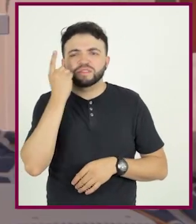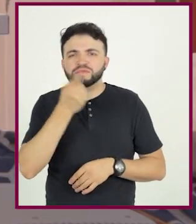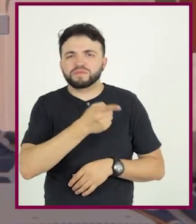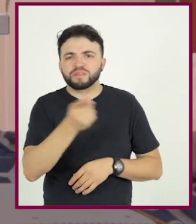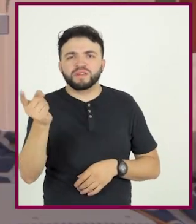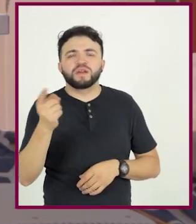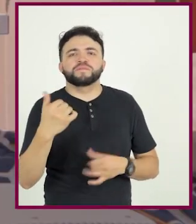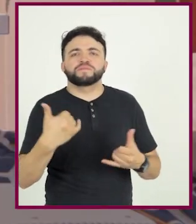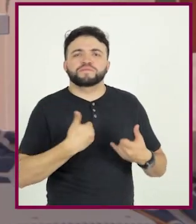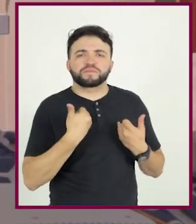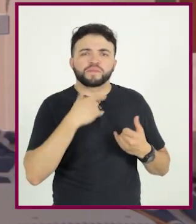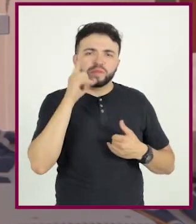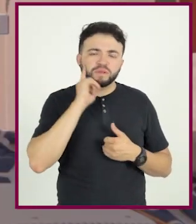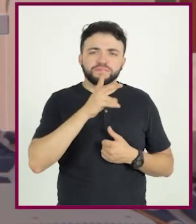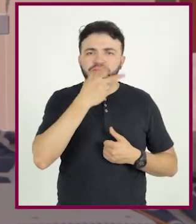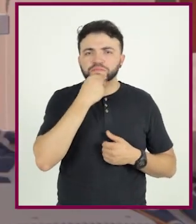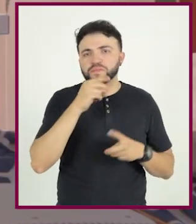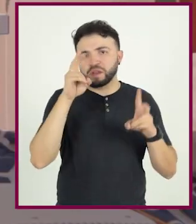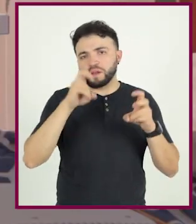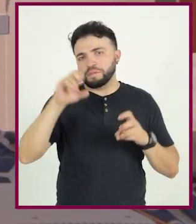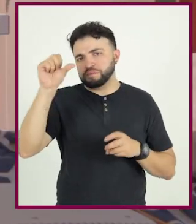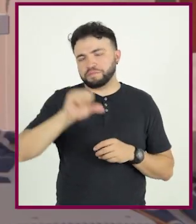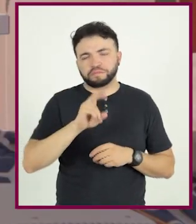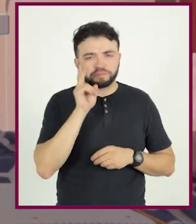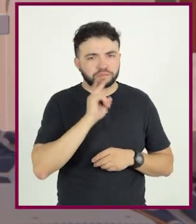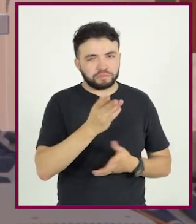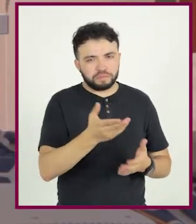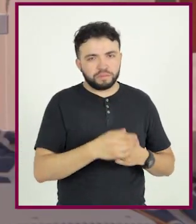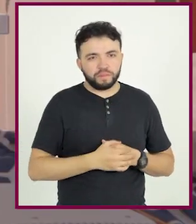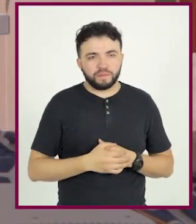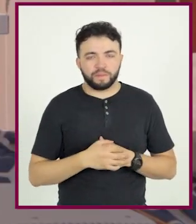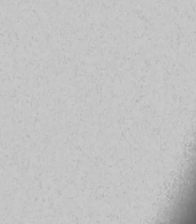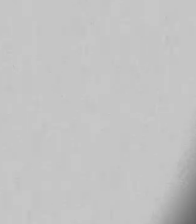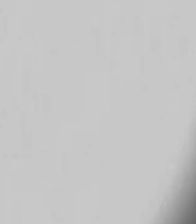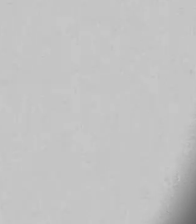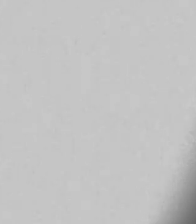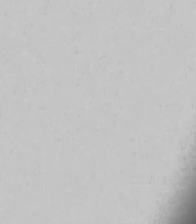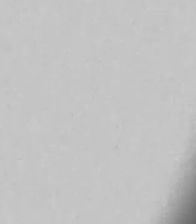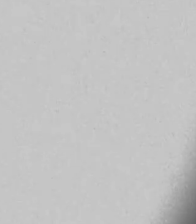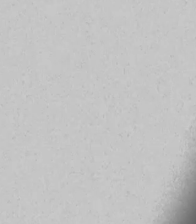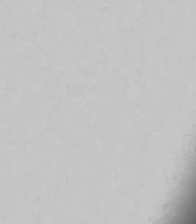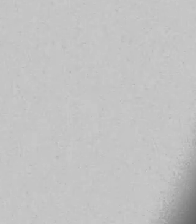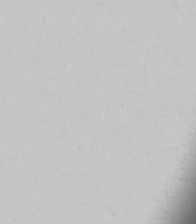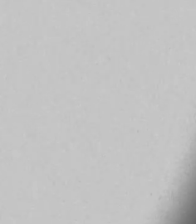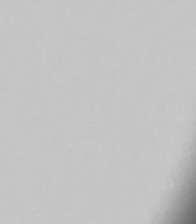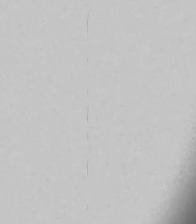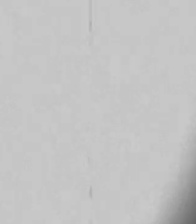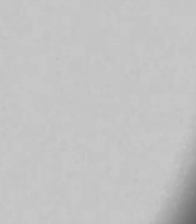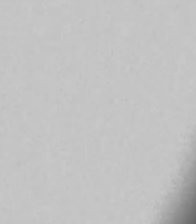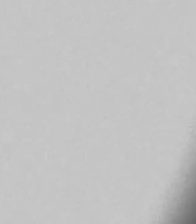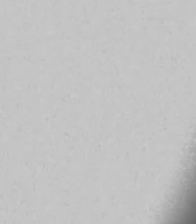investigación, mejor enterémonos qué dicen los chavos y las chavas sobre el tema de hoy.